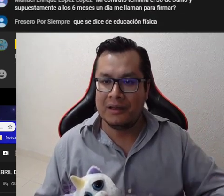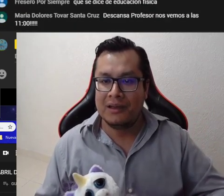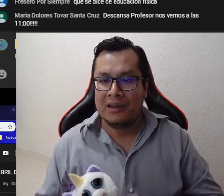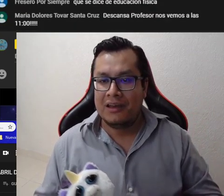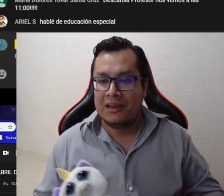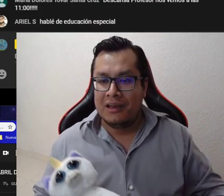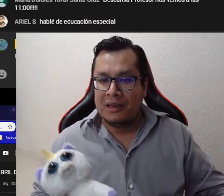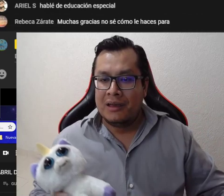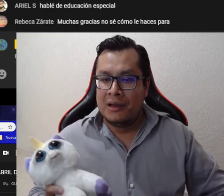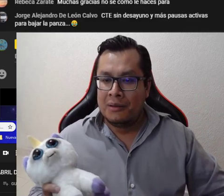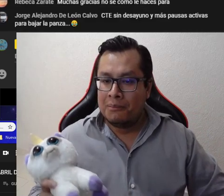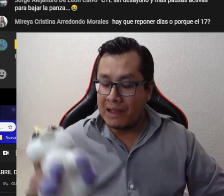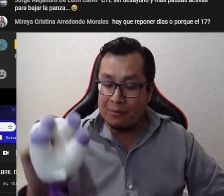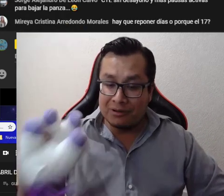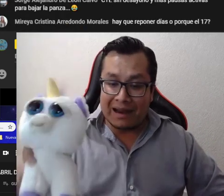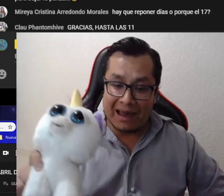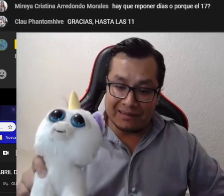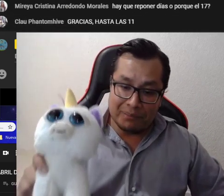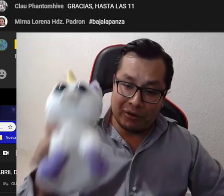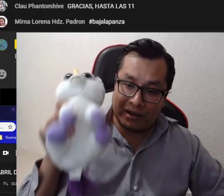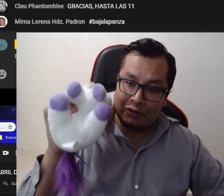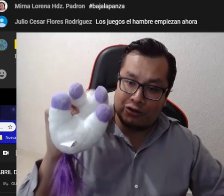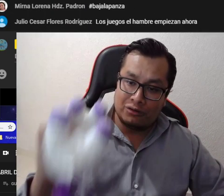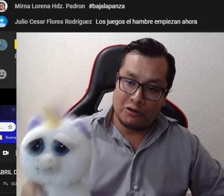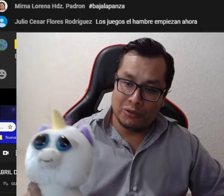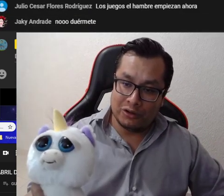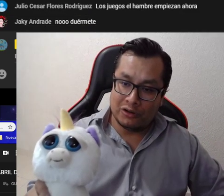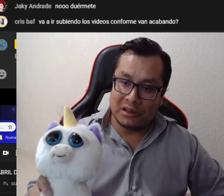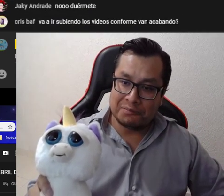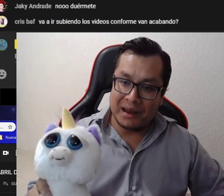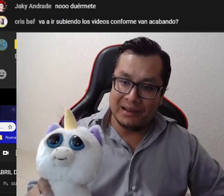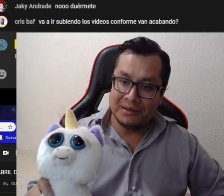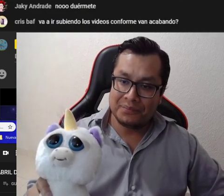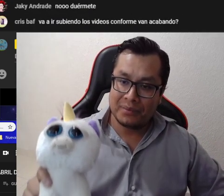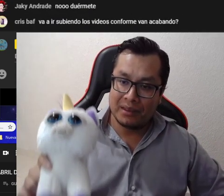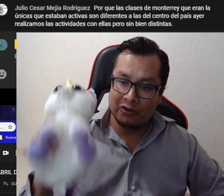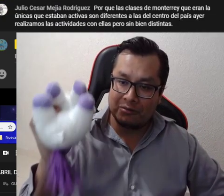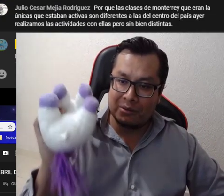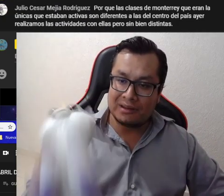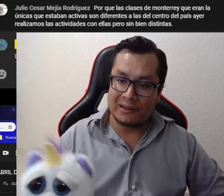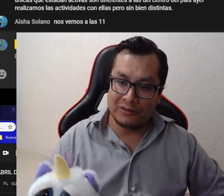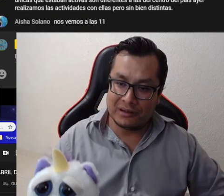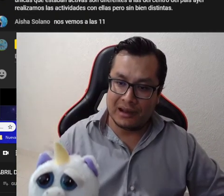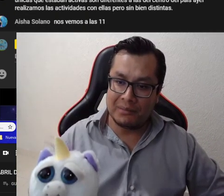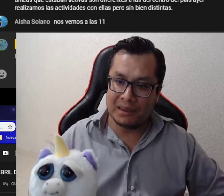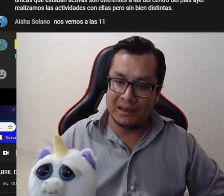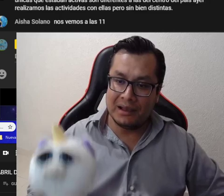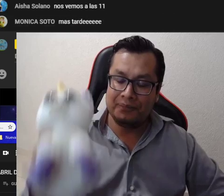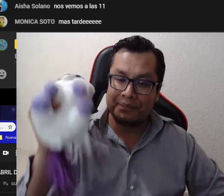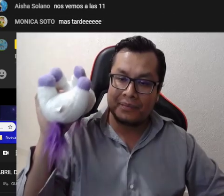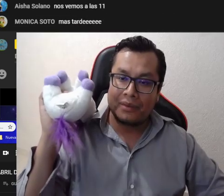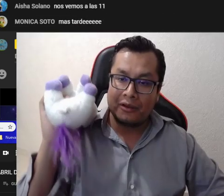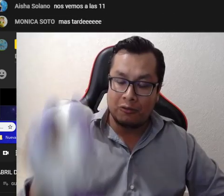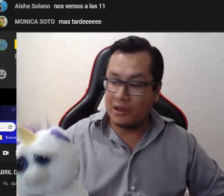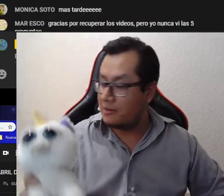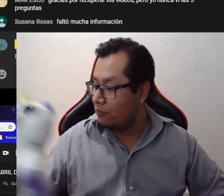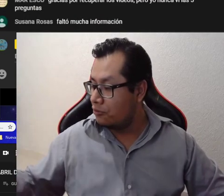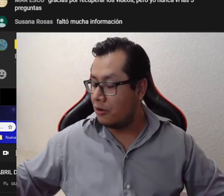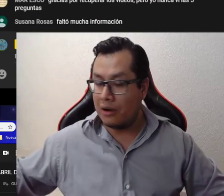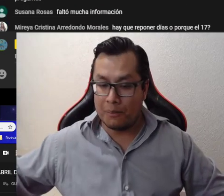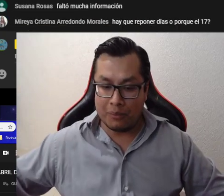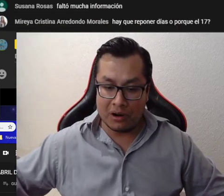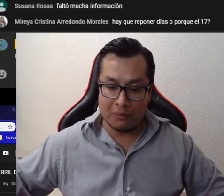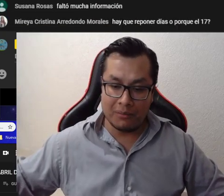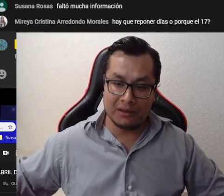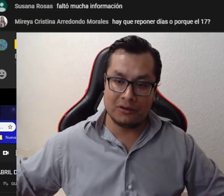¿ok? Vayamos a clase porque nuestros alumnos nos esperan. Nos vemos a las 11 de la mañana. Cuídense